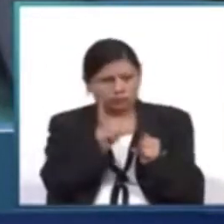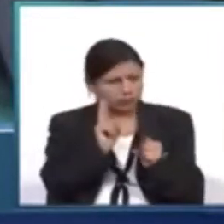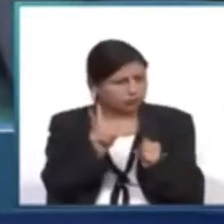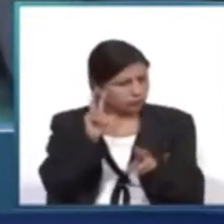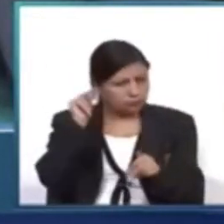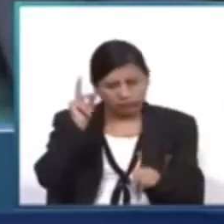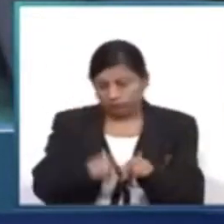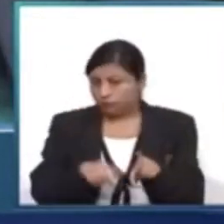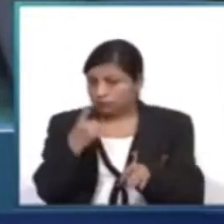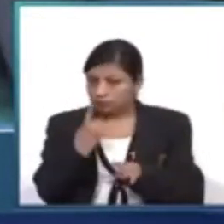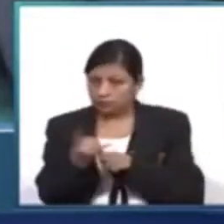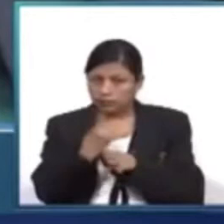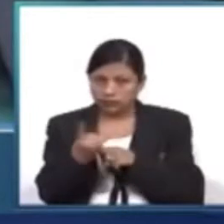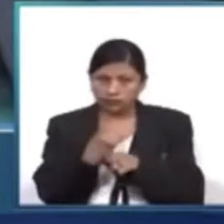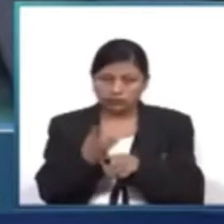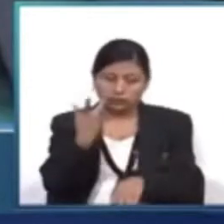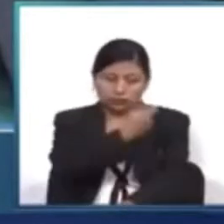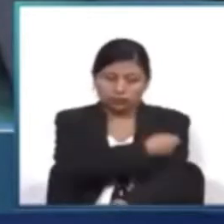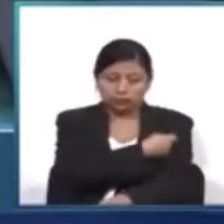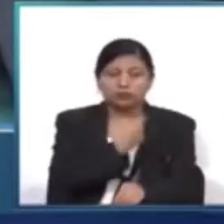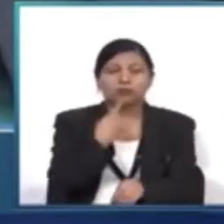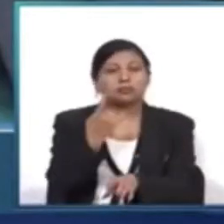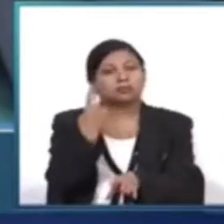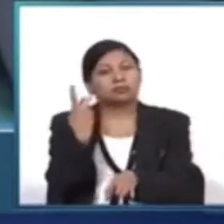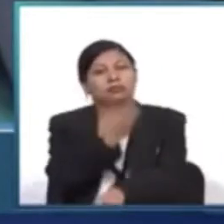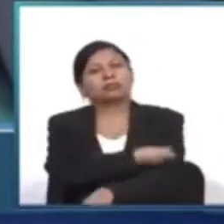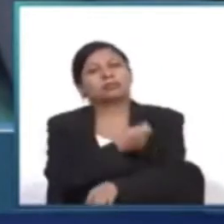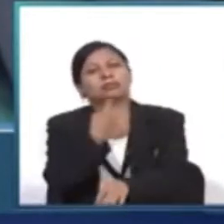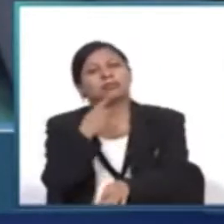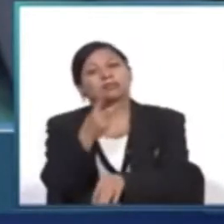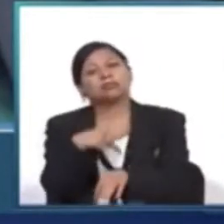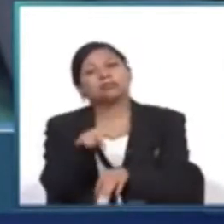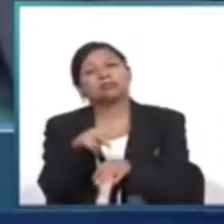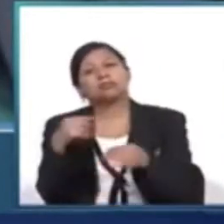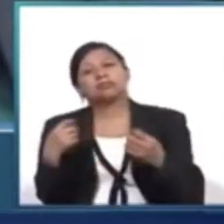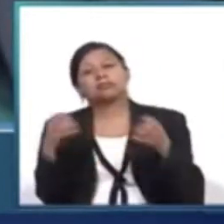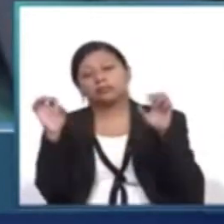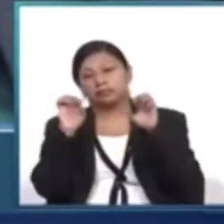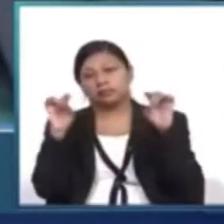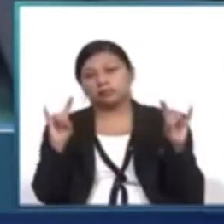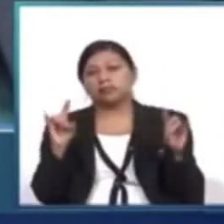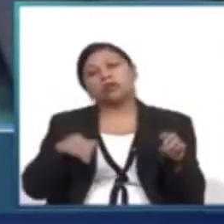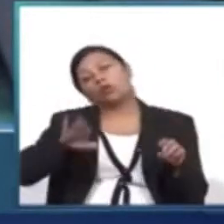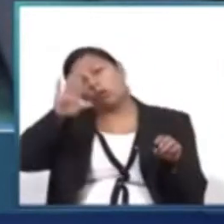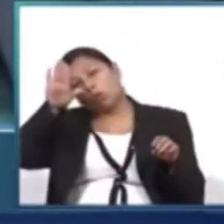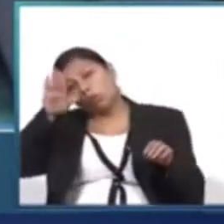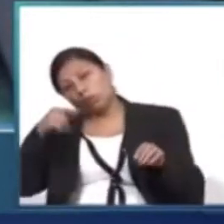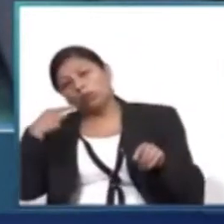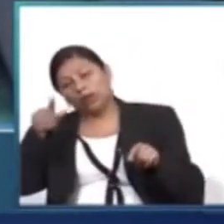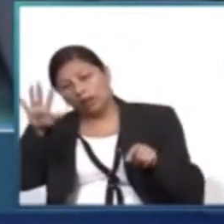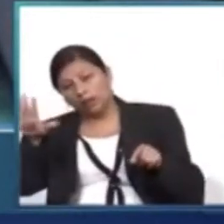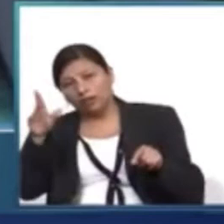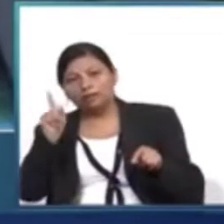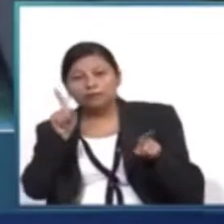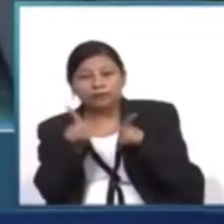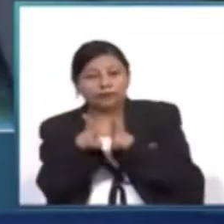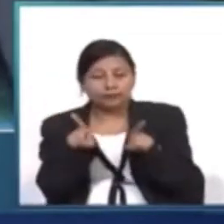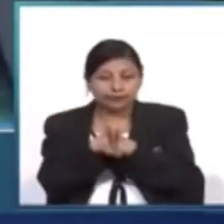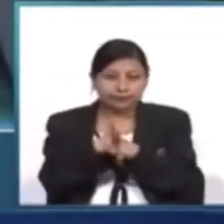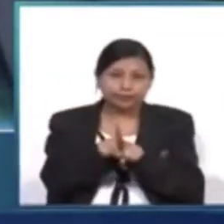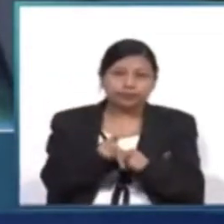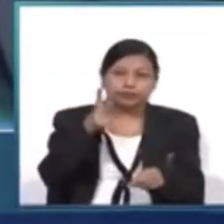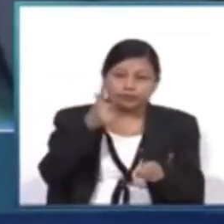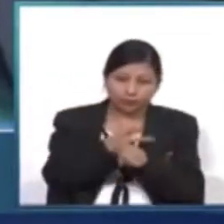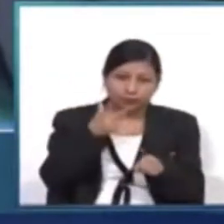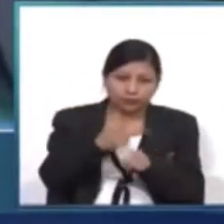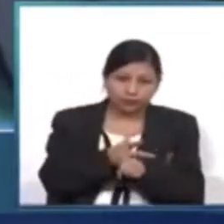usando esta vacuna, están usando la vacuna norteamericana y alemana. Yo lo que le quiero decir es que yo quiero que el